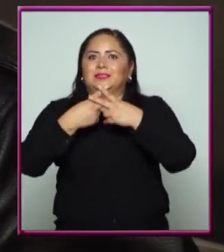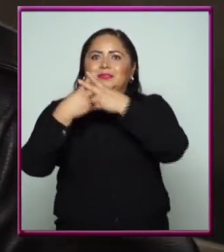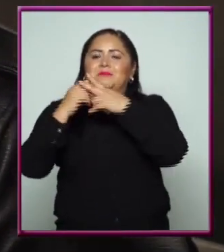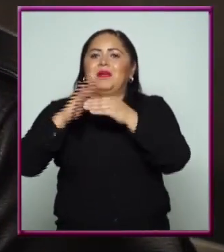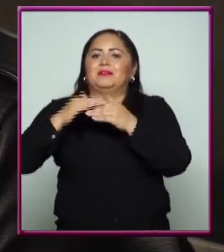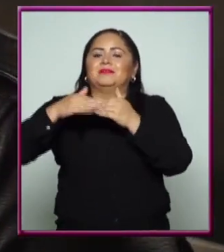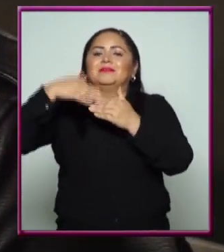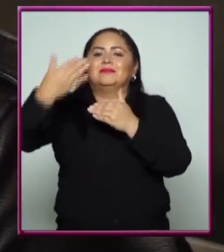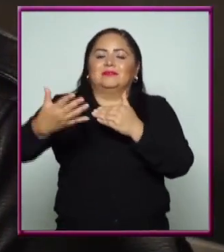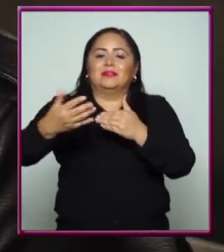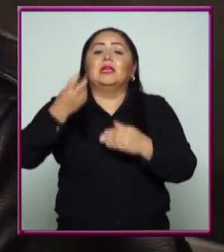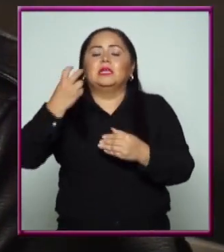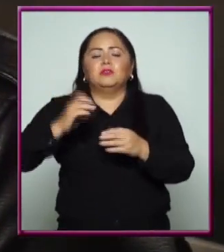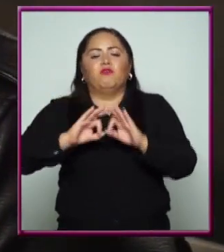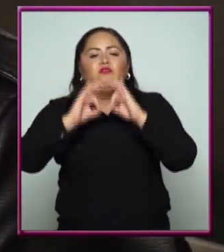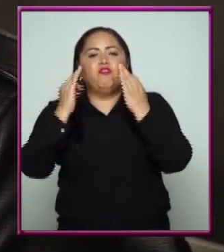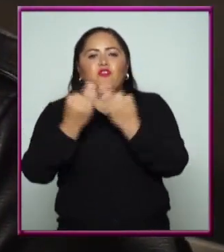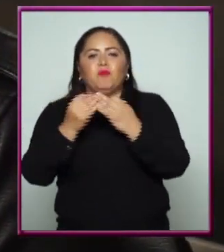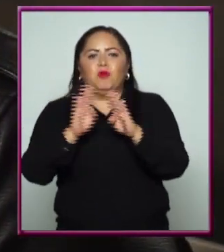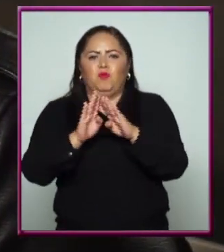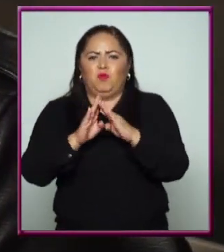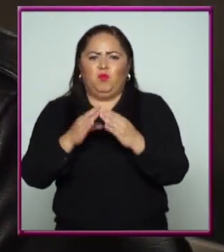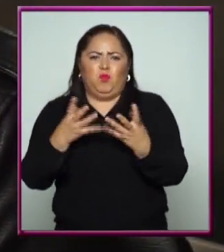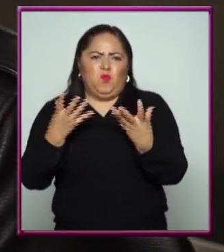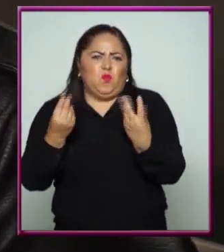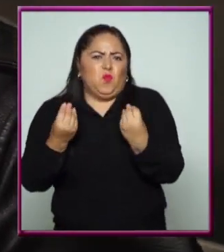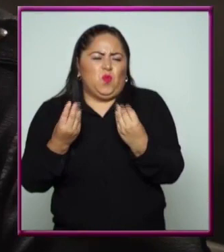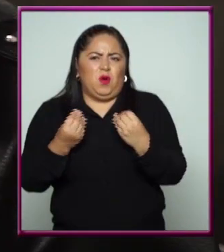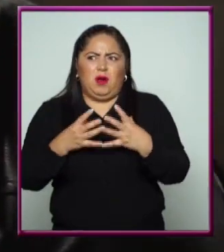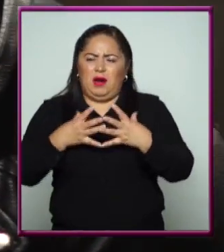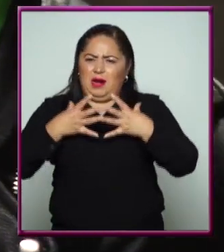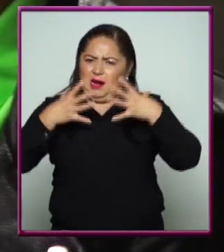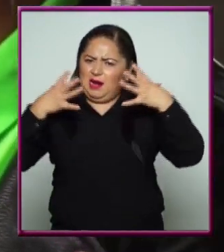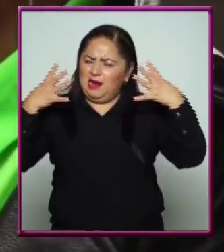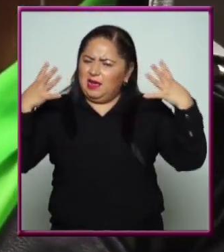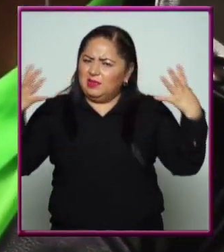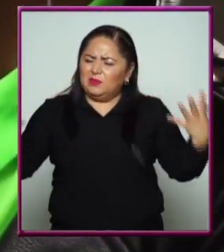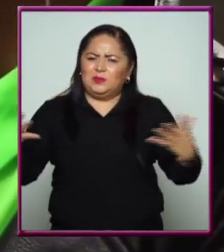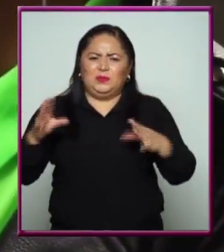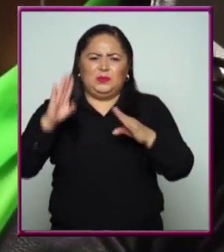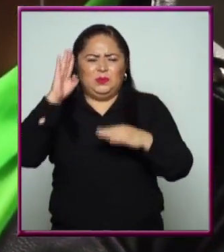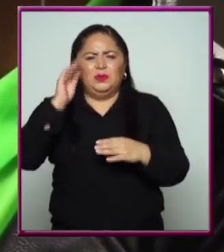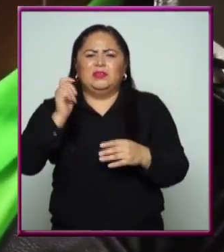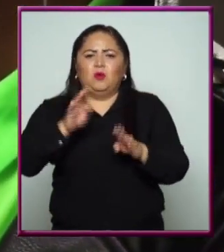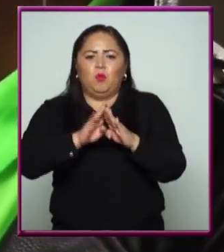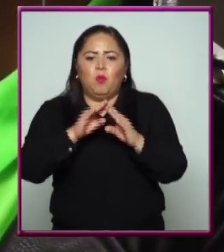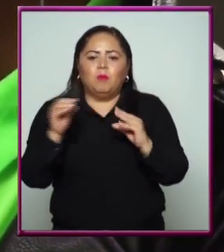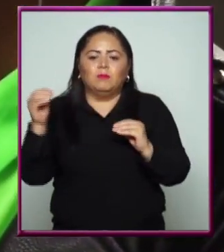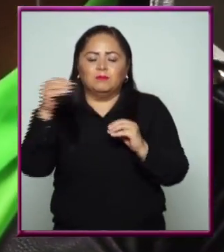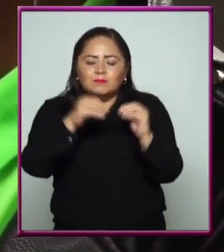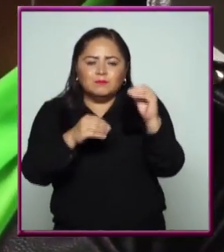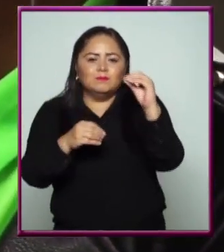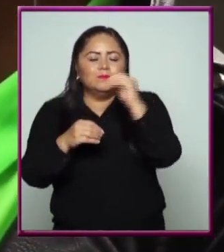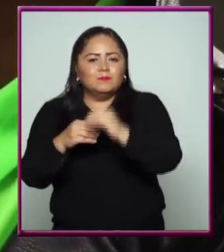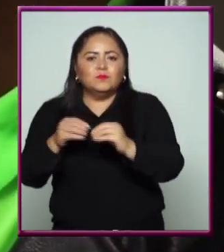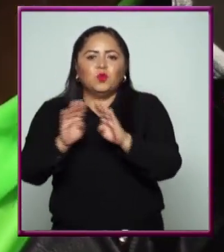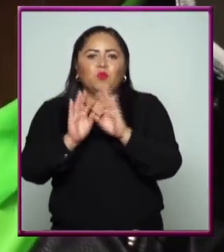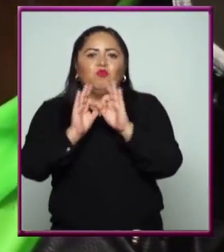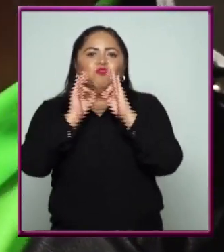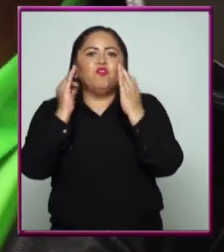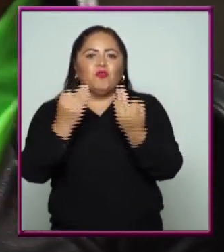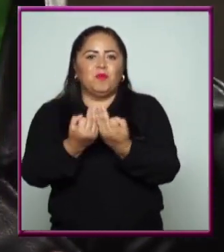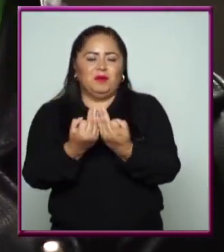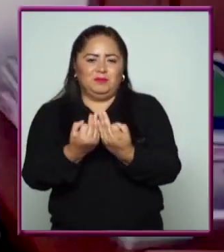¿no? Y estos se forman unos chorros enormes que emergen durante el proceso de